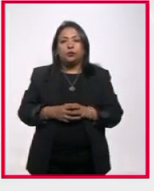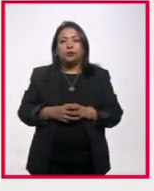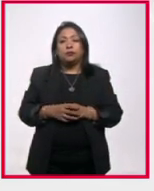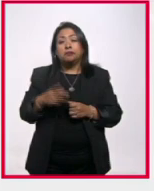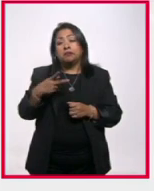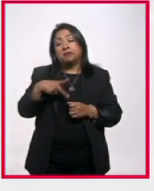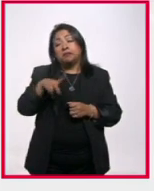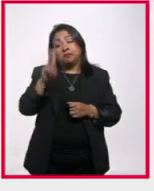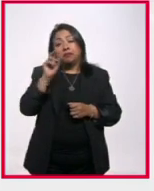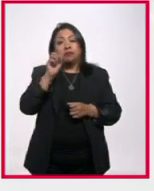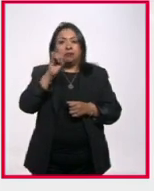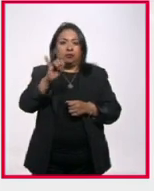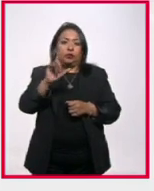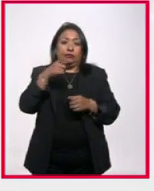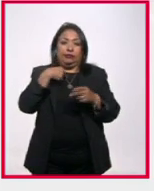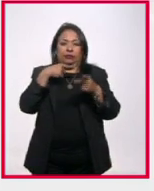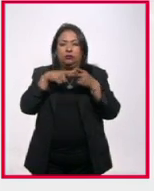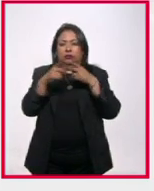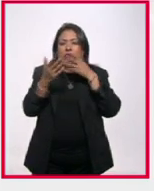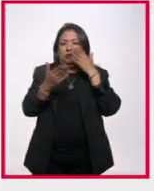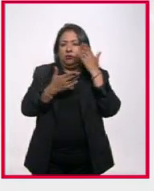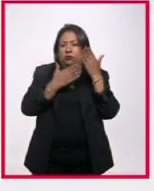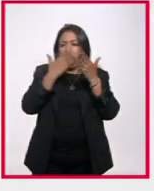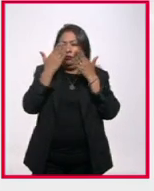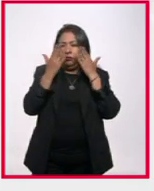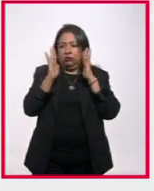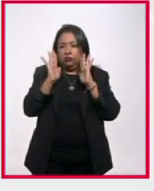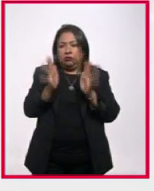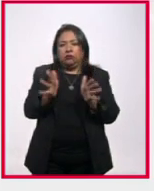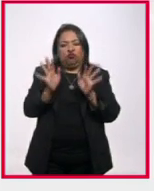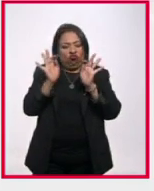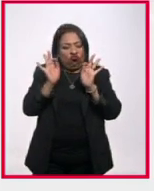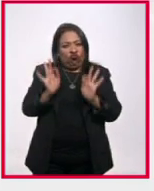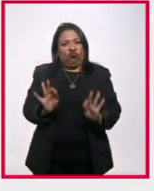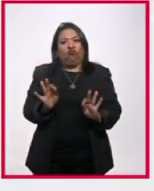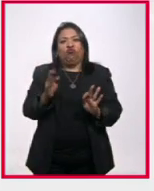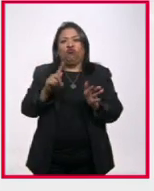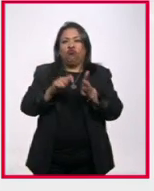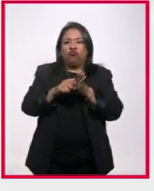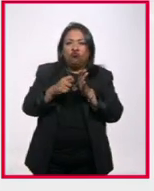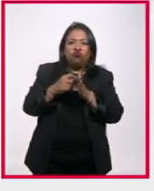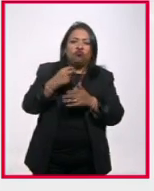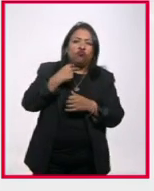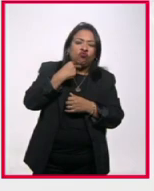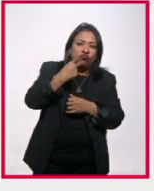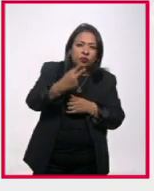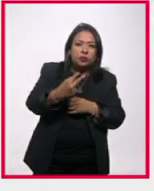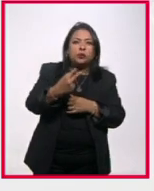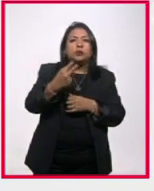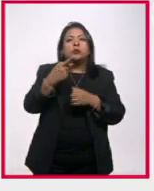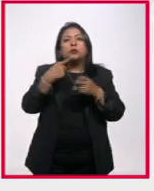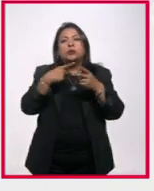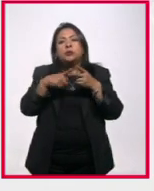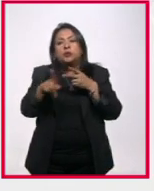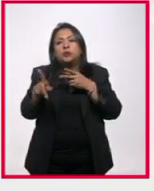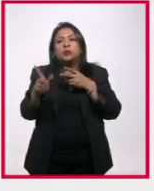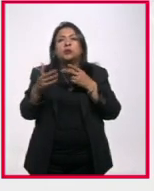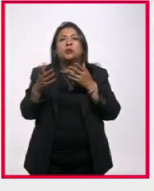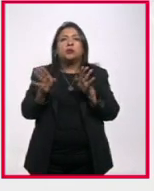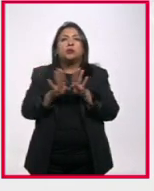Pero pues sí, obviamente cuando empieza uno a estudiar ya la parte formal de técnica vocal, de empiezas a estudiar